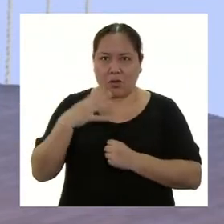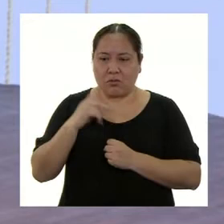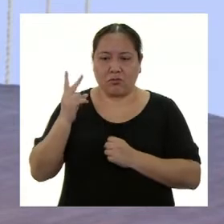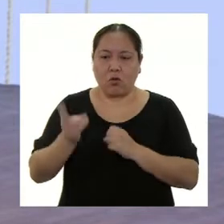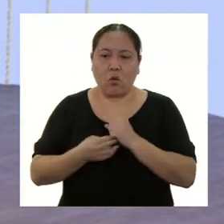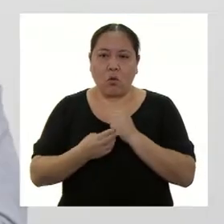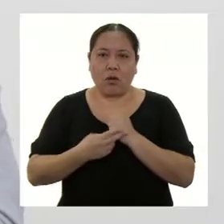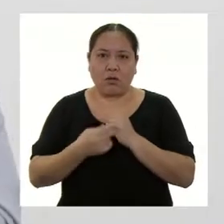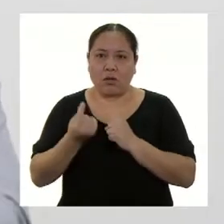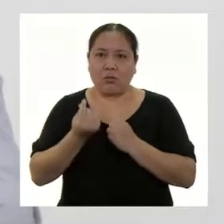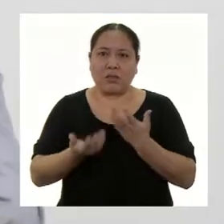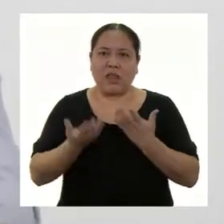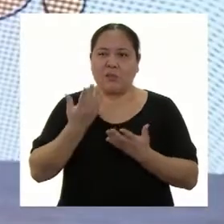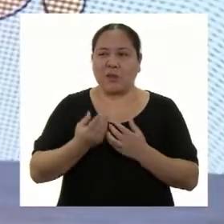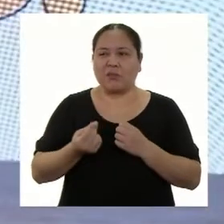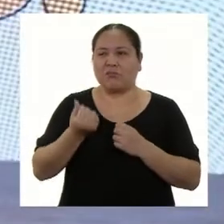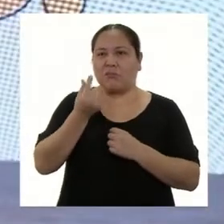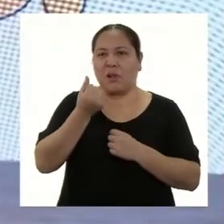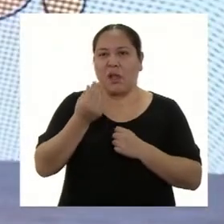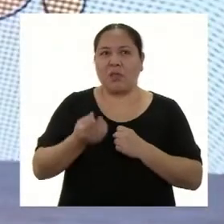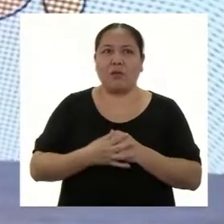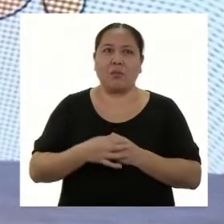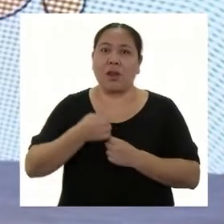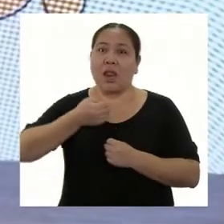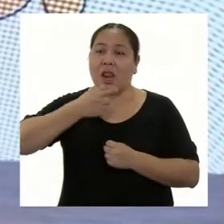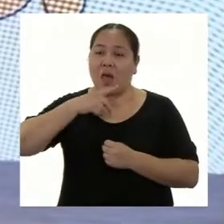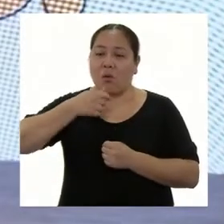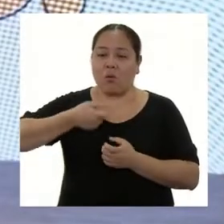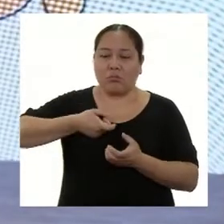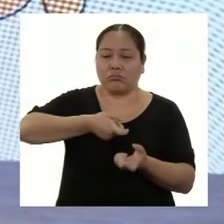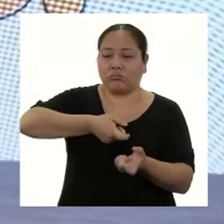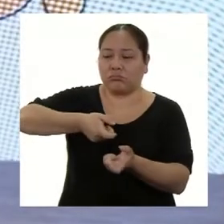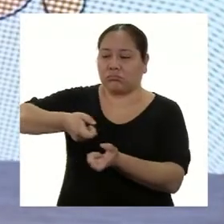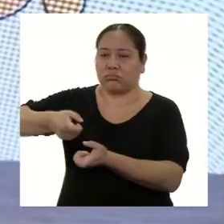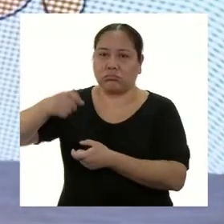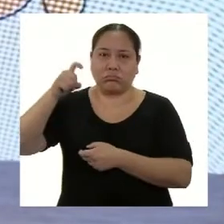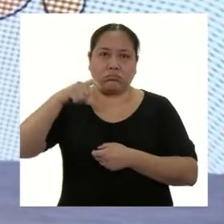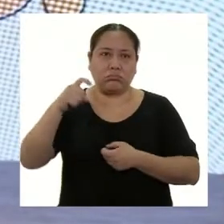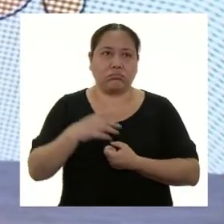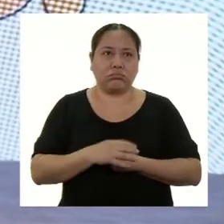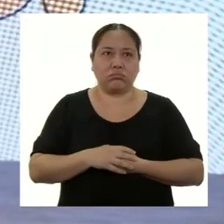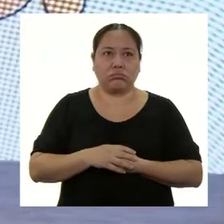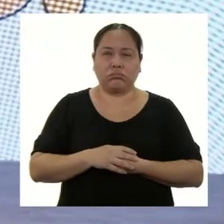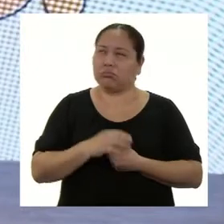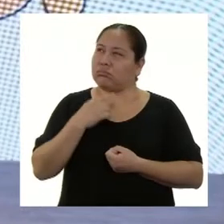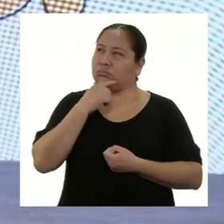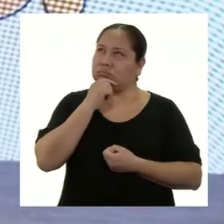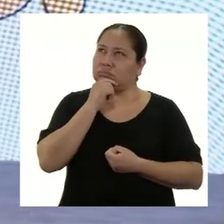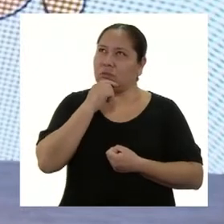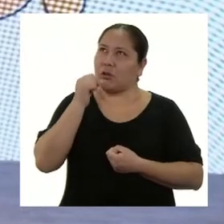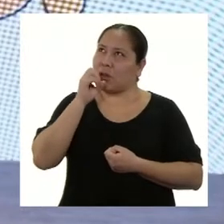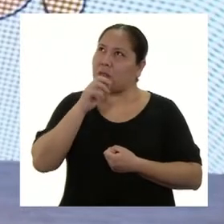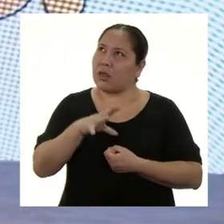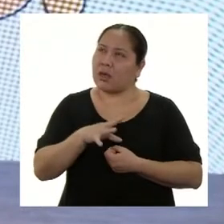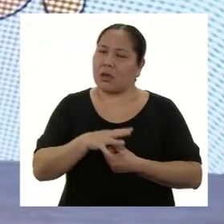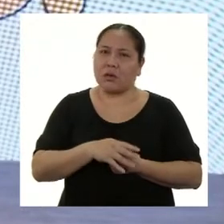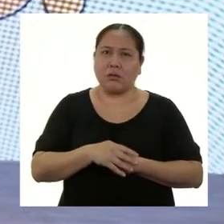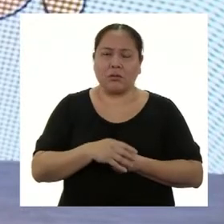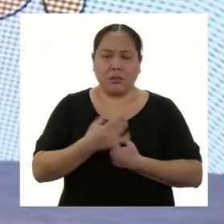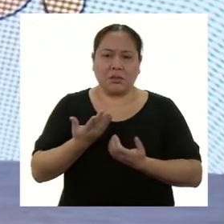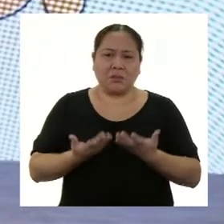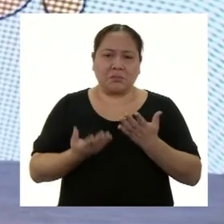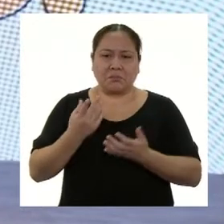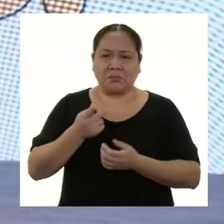podríamos gastar más, ¿Por qué? por el agua que necesitaríamos para regar. Les dije que podríamos hacer varios aspersores